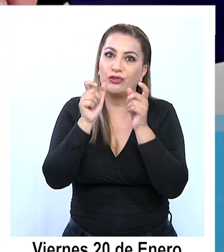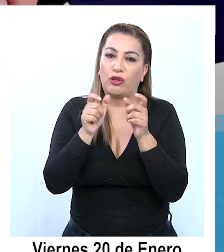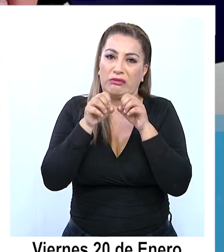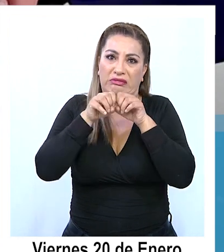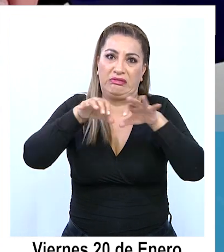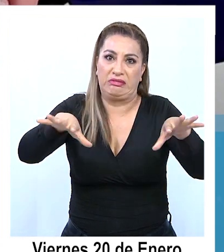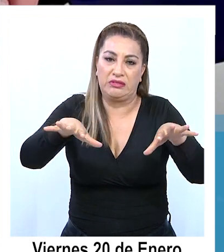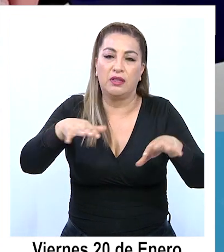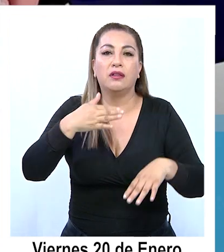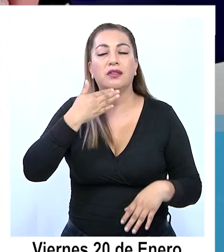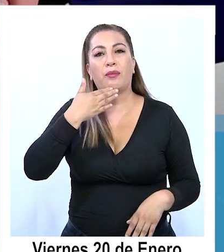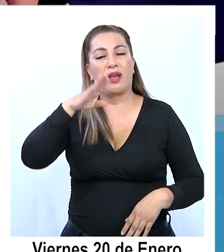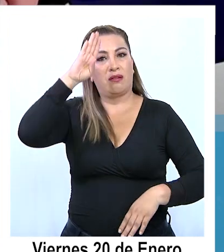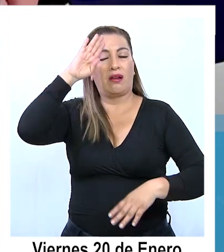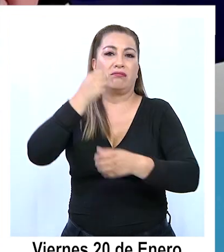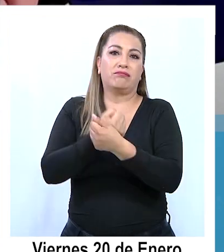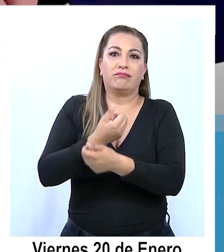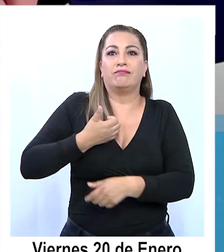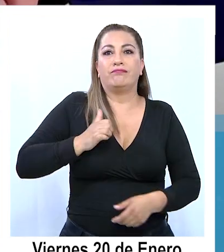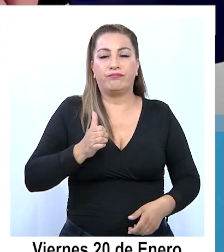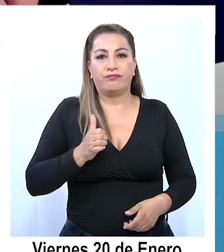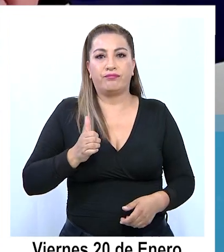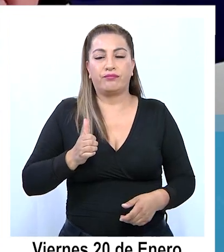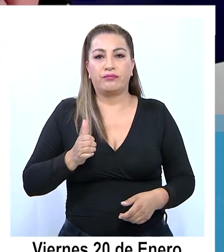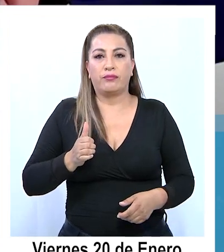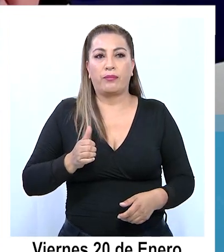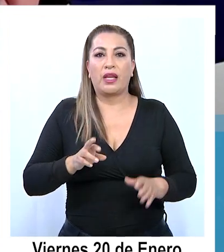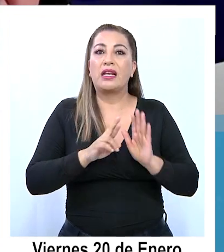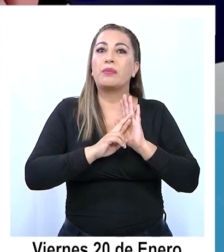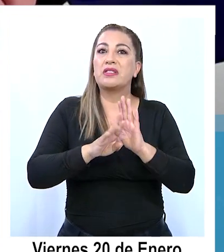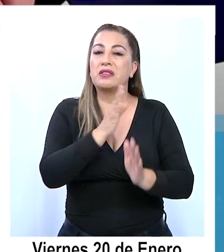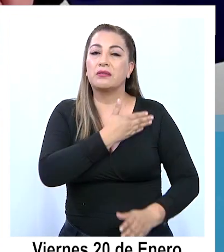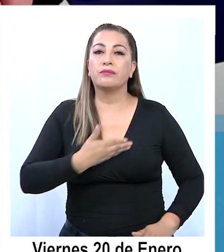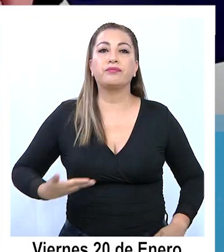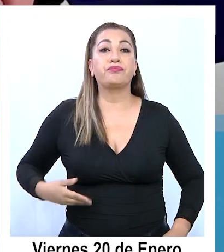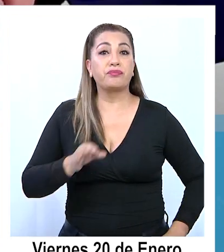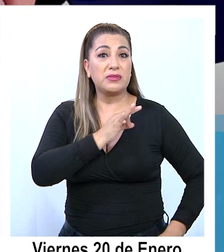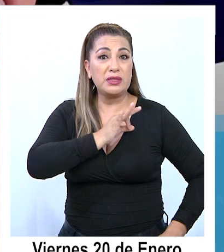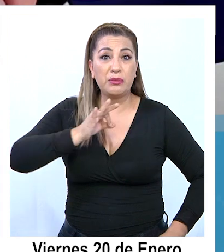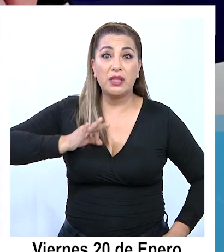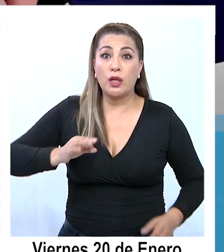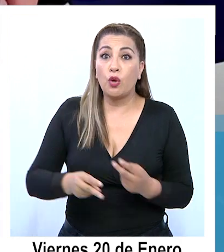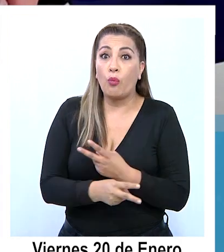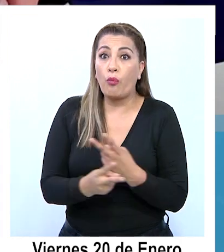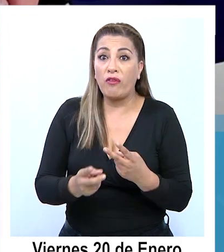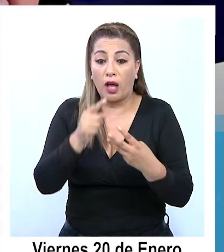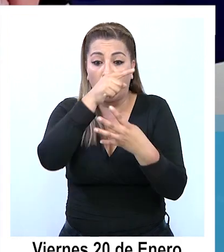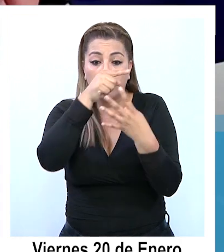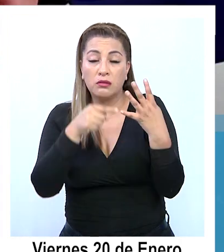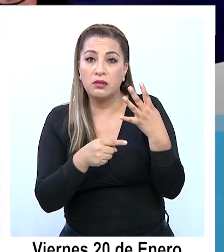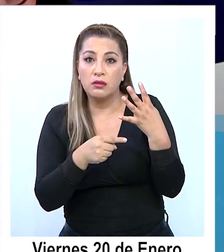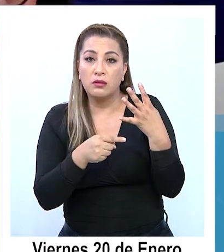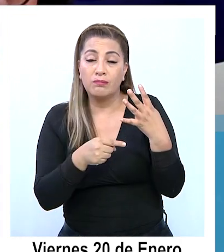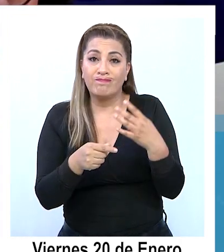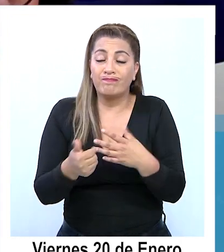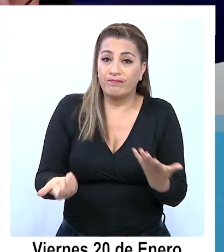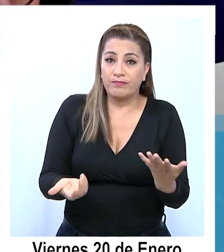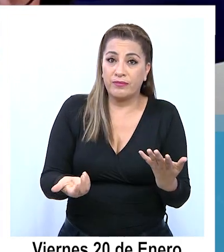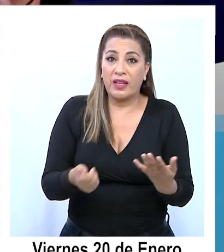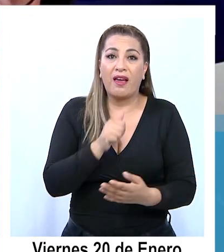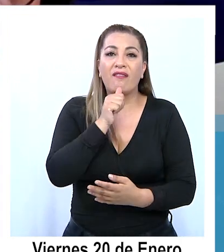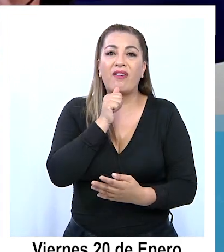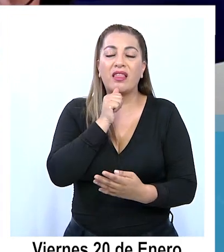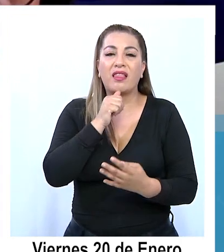además la policía, la delegación presidencial, el propio Ministerio Público hoy día no están teniendo todas